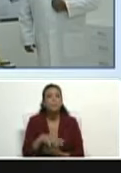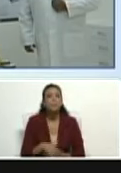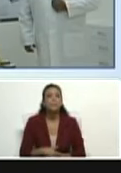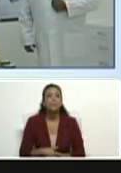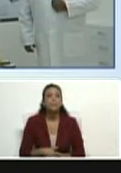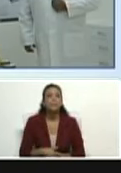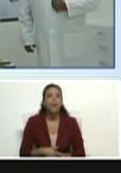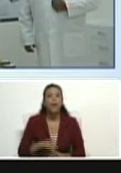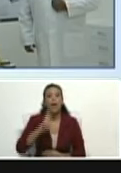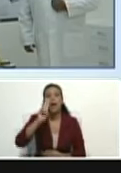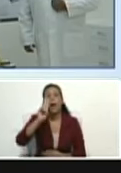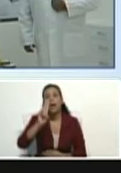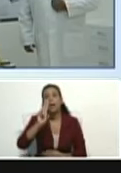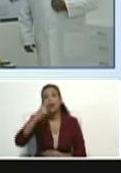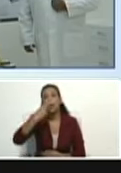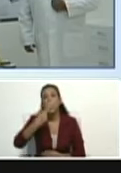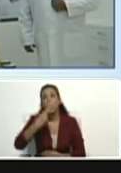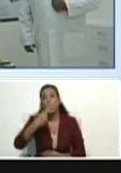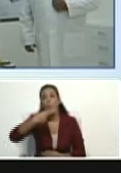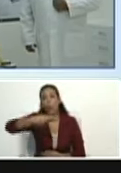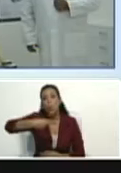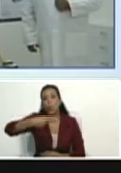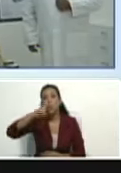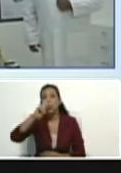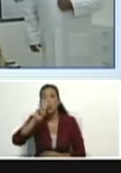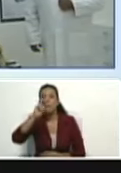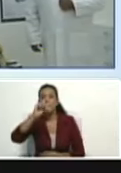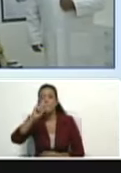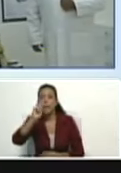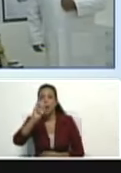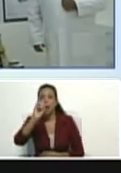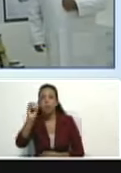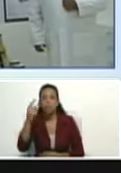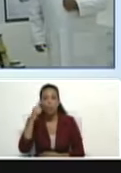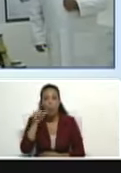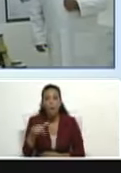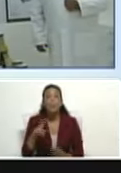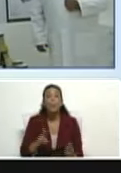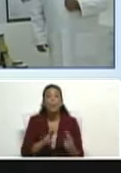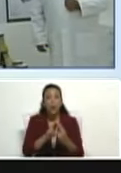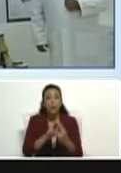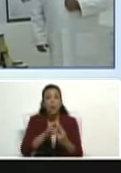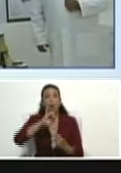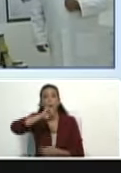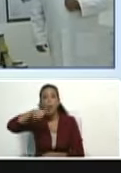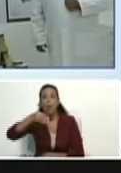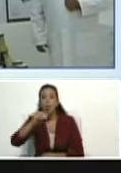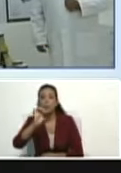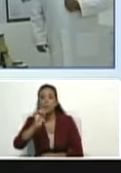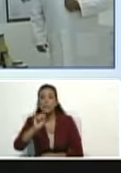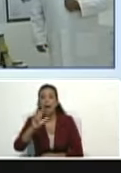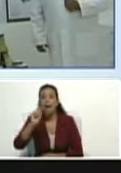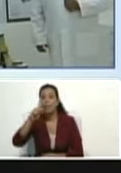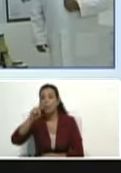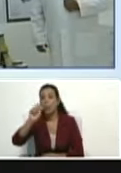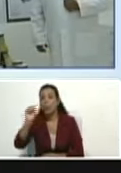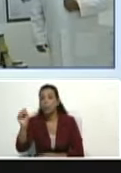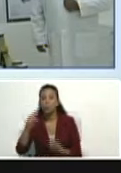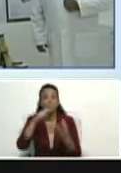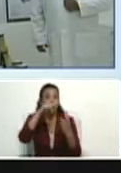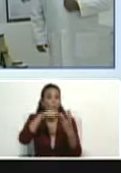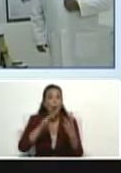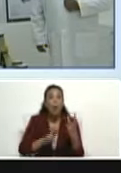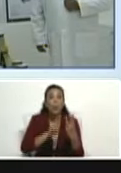de Humberto Fernández Morán, que son ustedes. Vamos al encuentro de José Antonio Abreu. Vamos